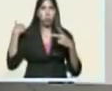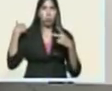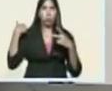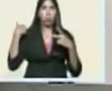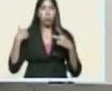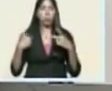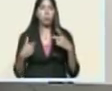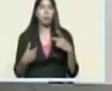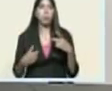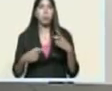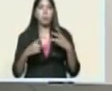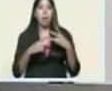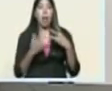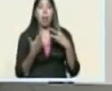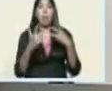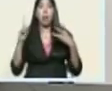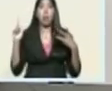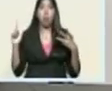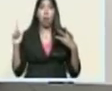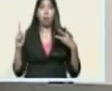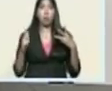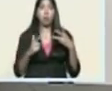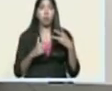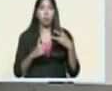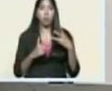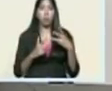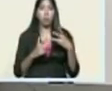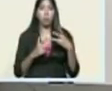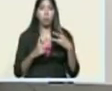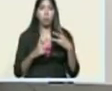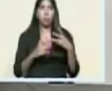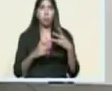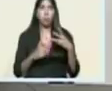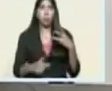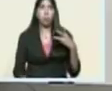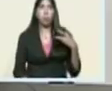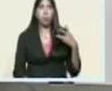del pueblo, la libertad de nuestro pueblo,